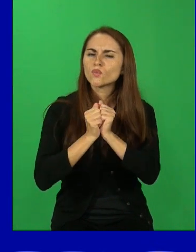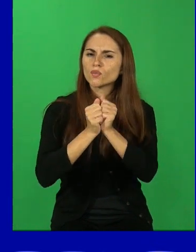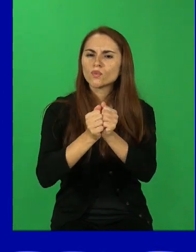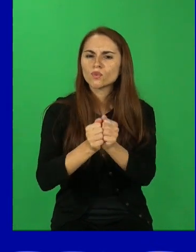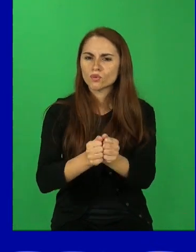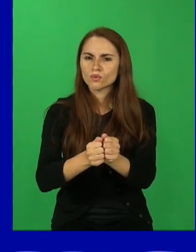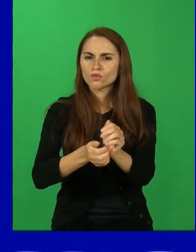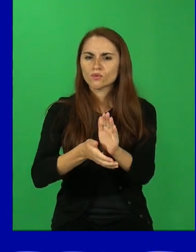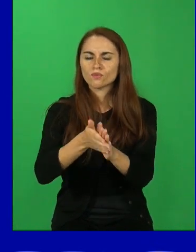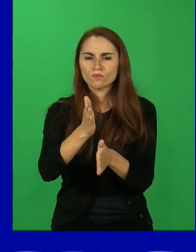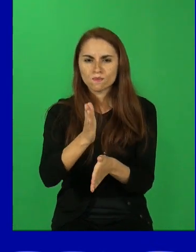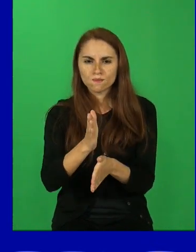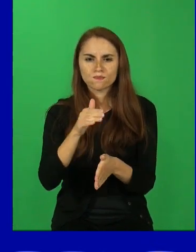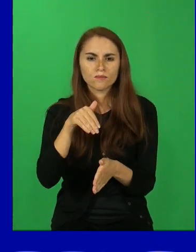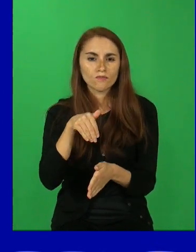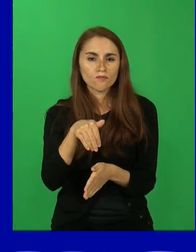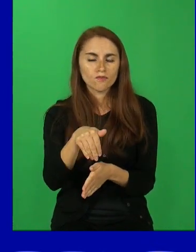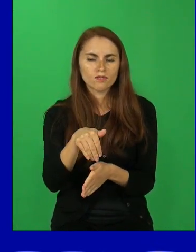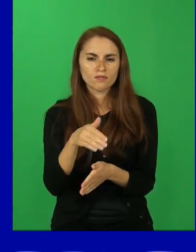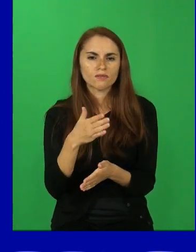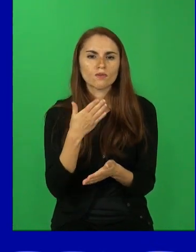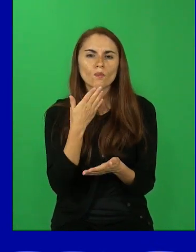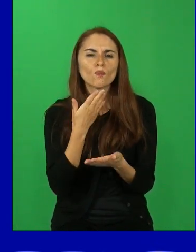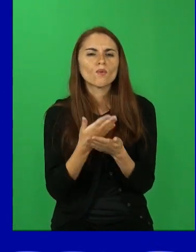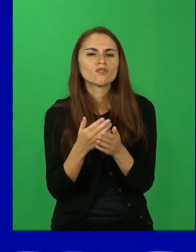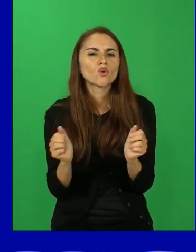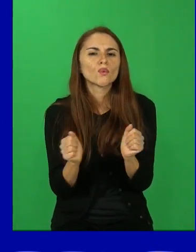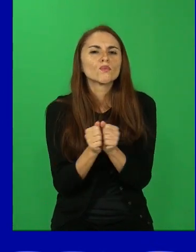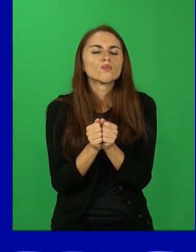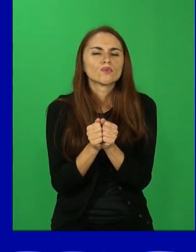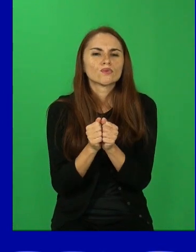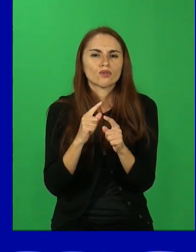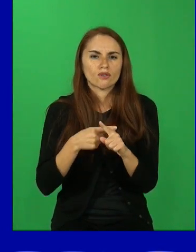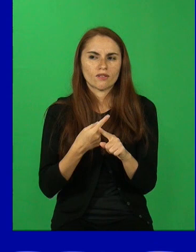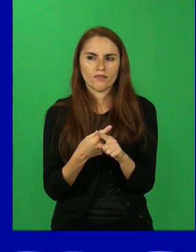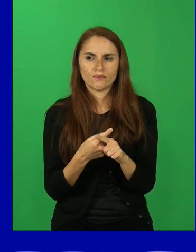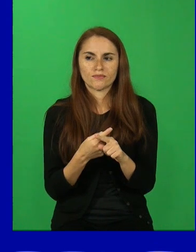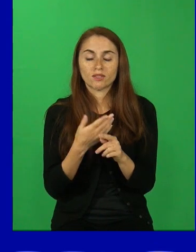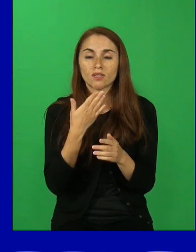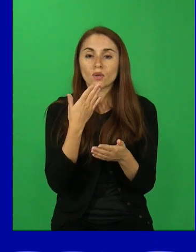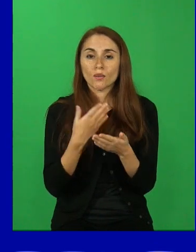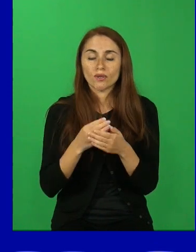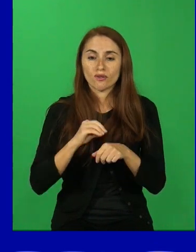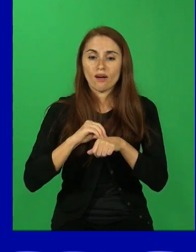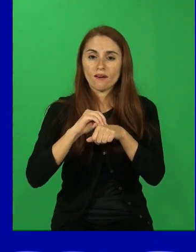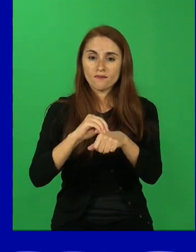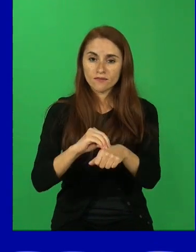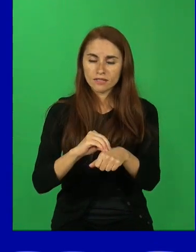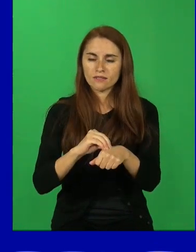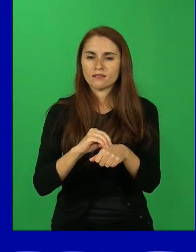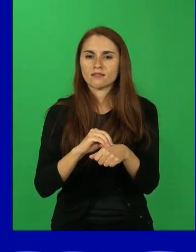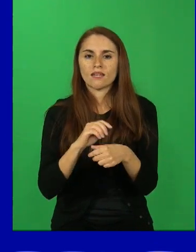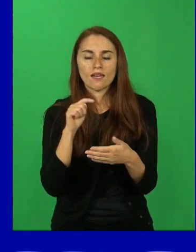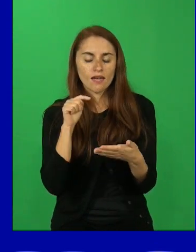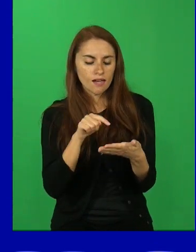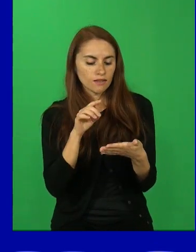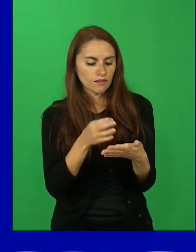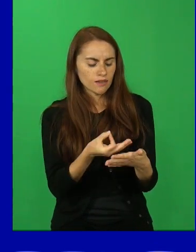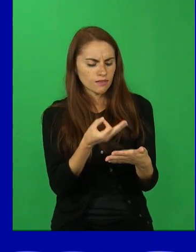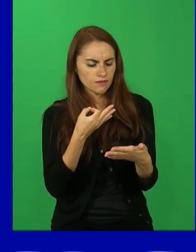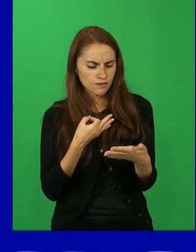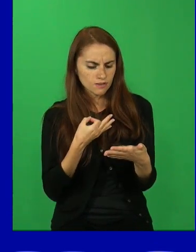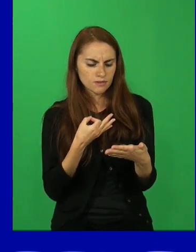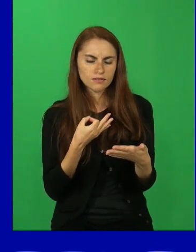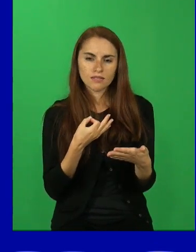del terminal nuevamente? Juntos. Cada vez que tú te enfrentes a un ejercicio que tiene que ver con